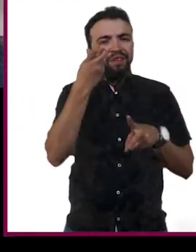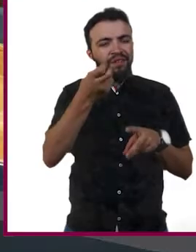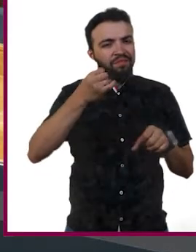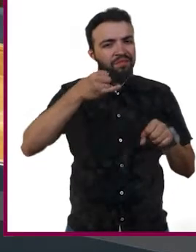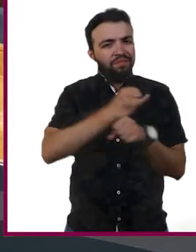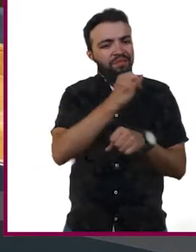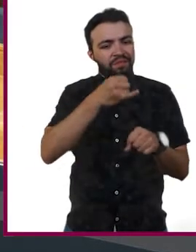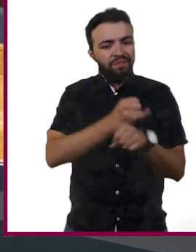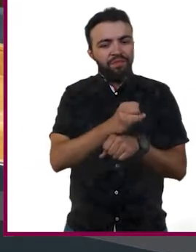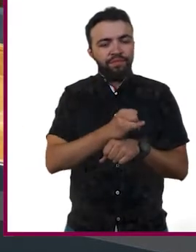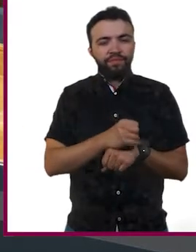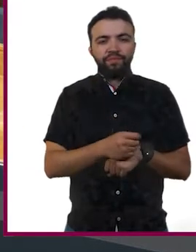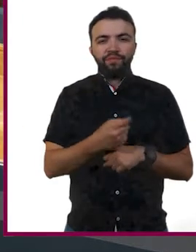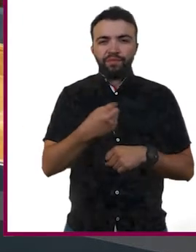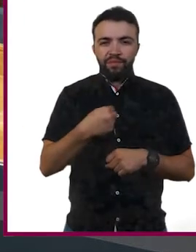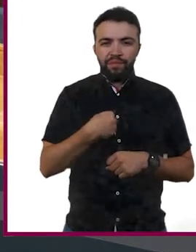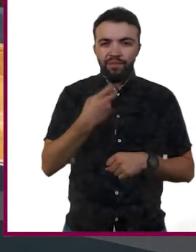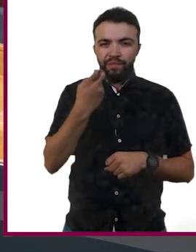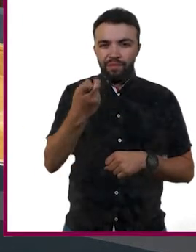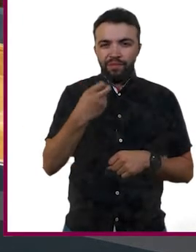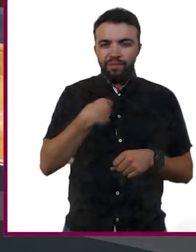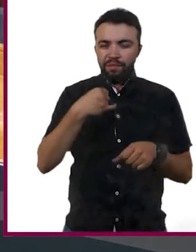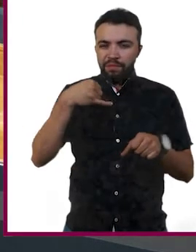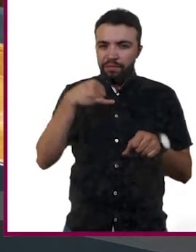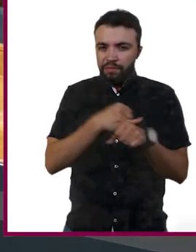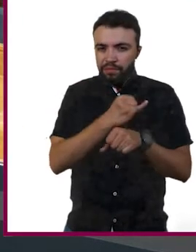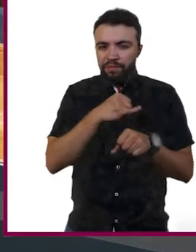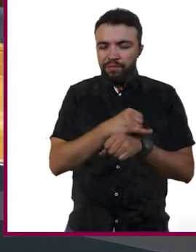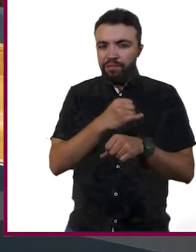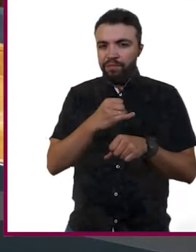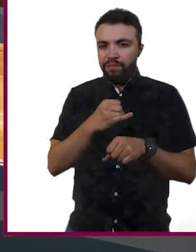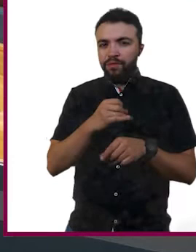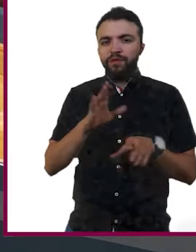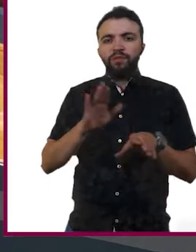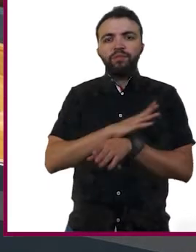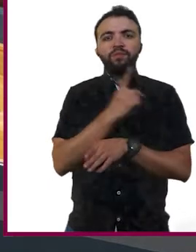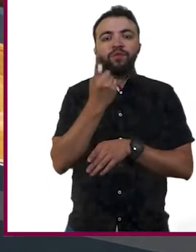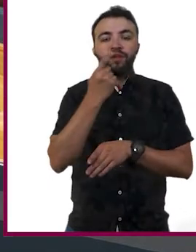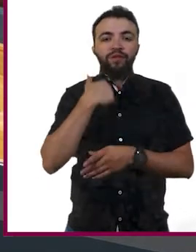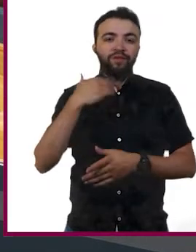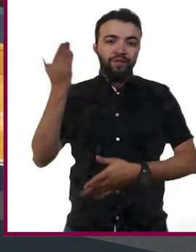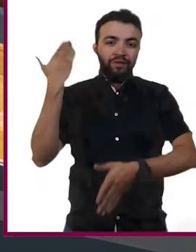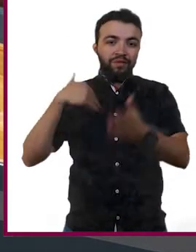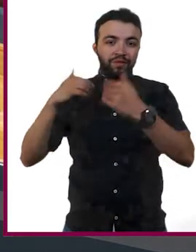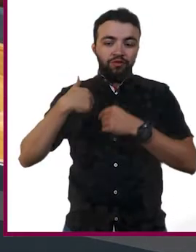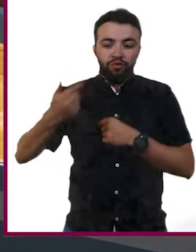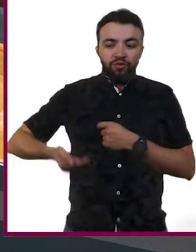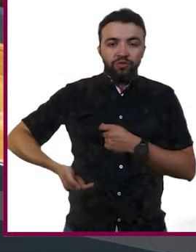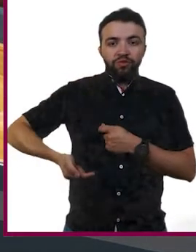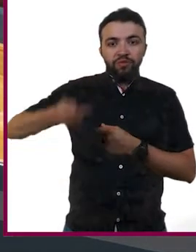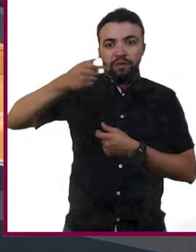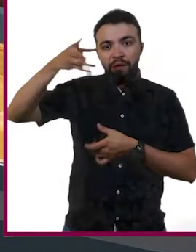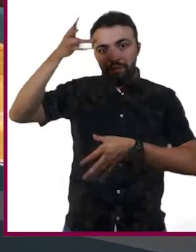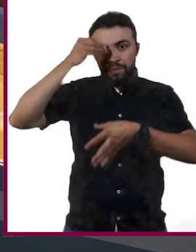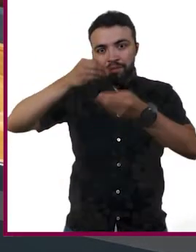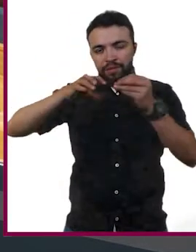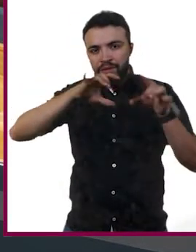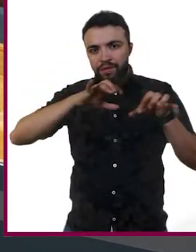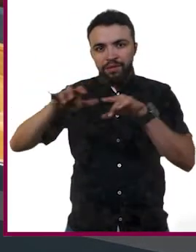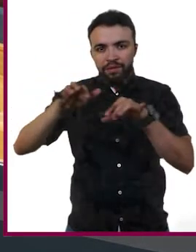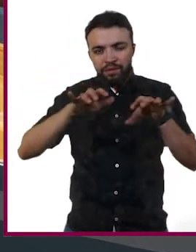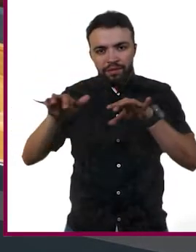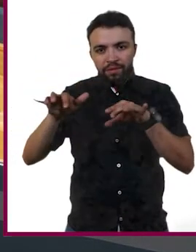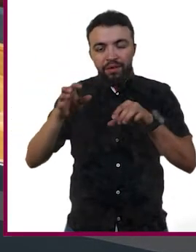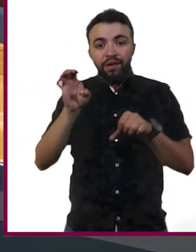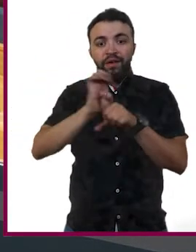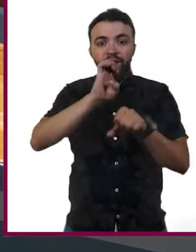laudería? Yo entré al mundo de la laudería porque me dediqué al piano desde muy pequeño y llegó un